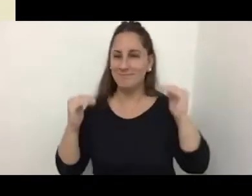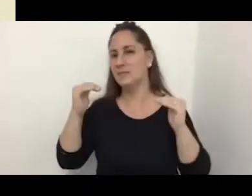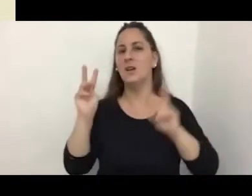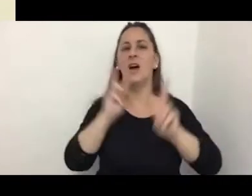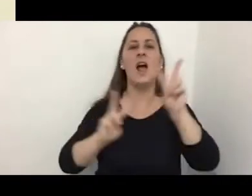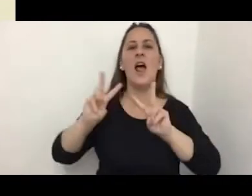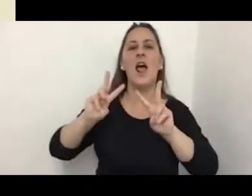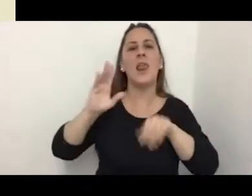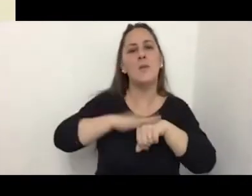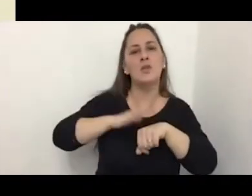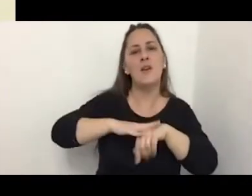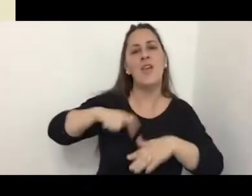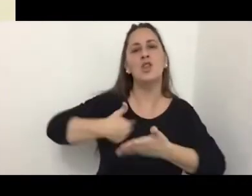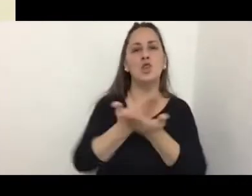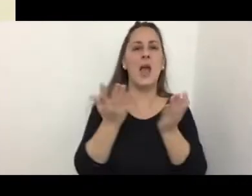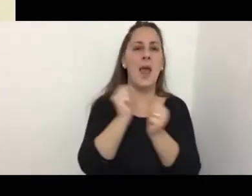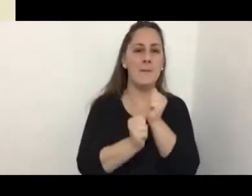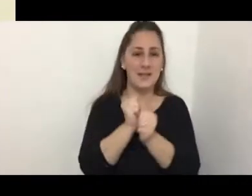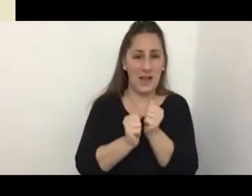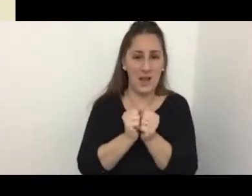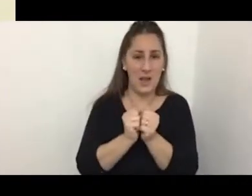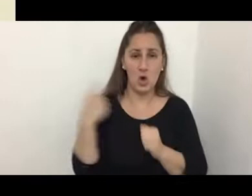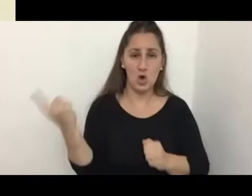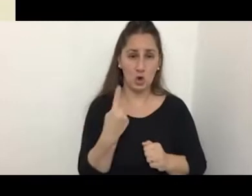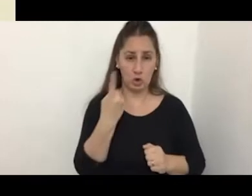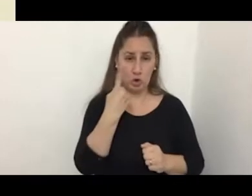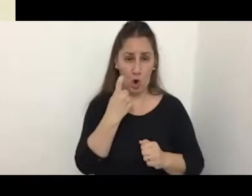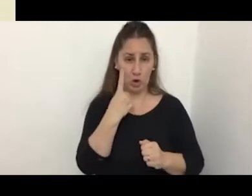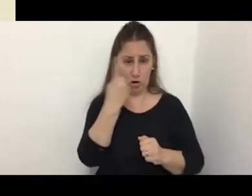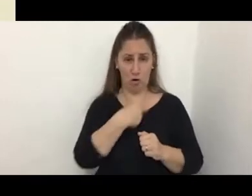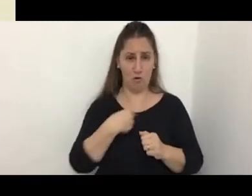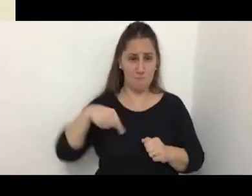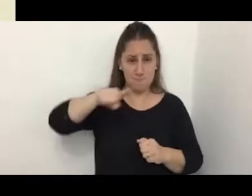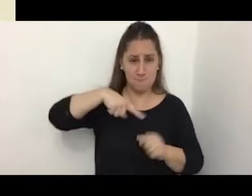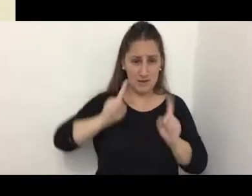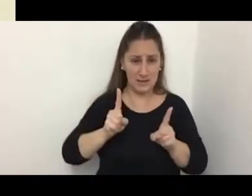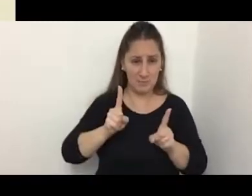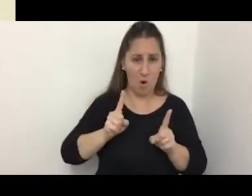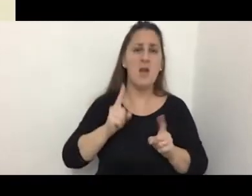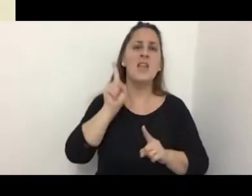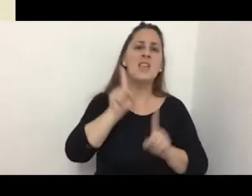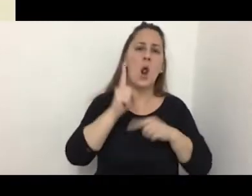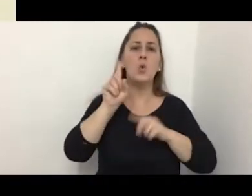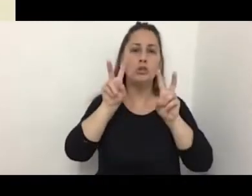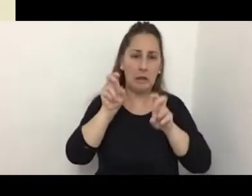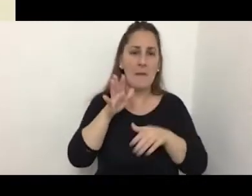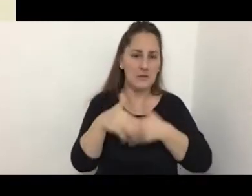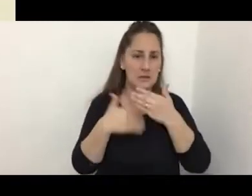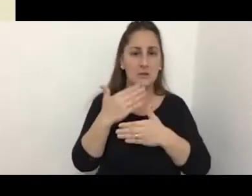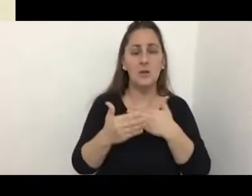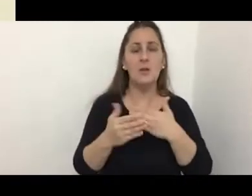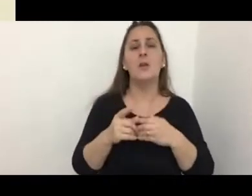social empresaria. O sea, nosotros nos controlamos a nosotros mismos y llevamos adelante determinadas cuestiones. Entonces, cuando en el programa